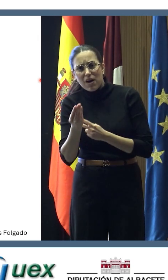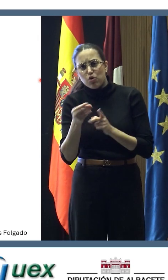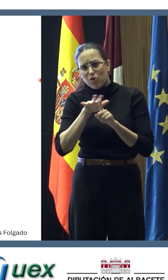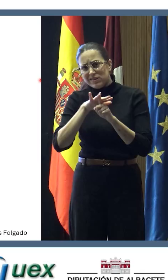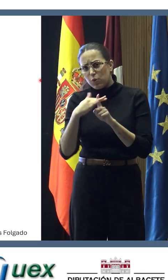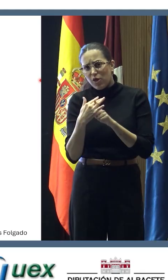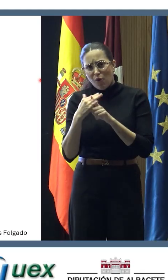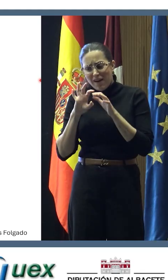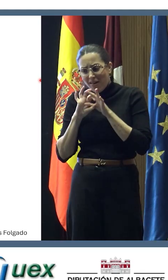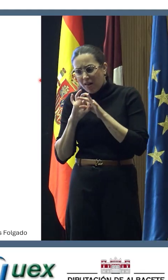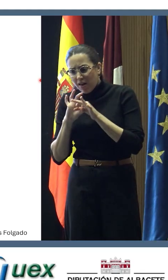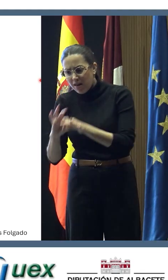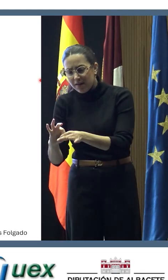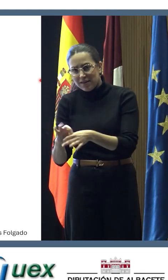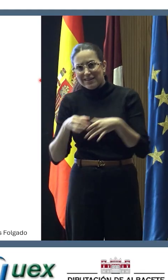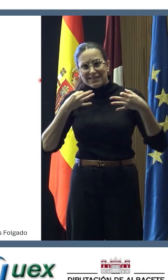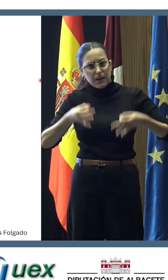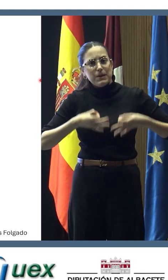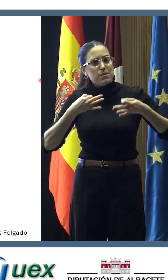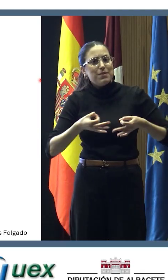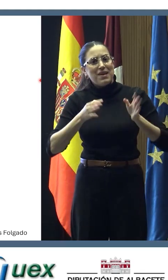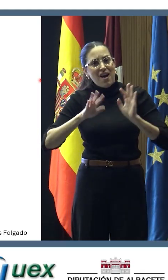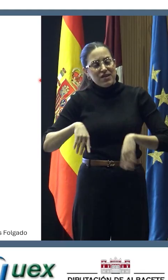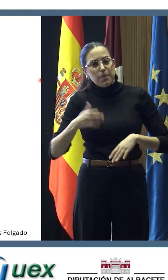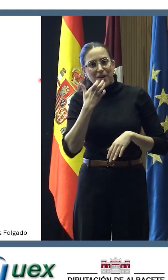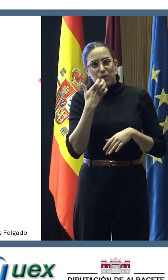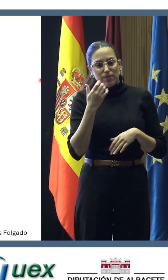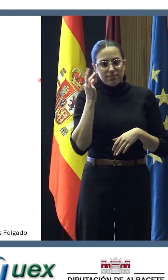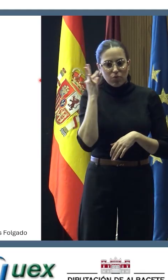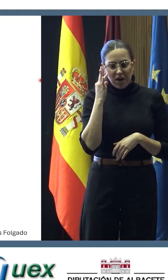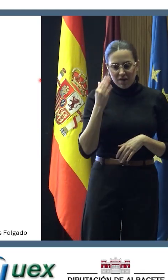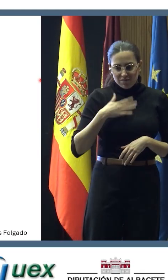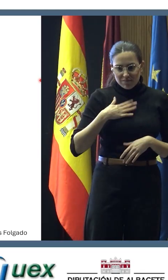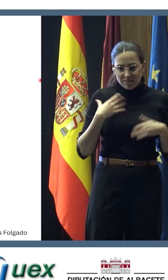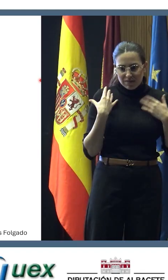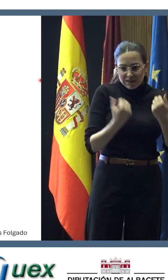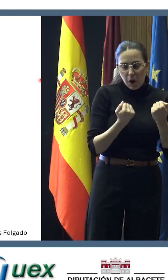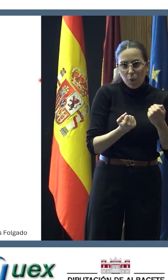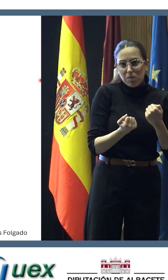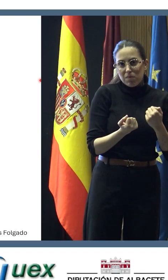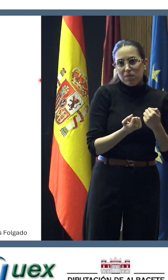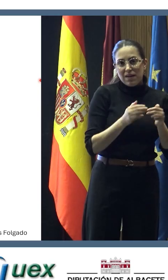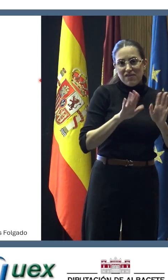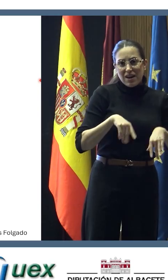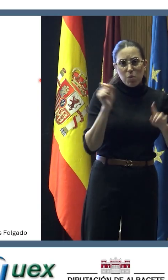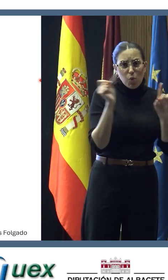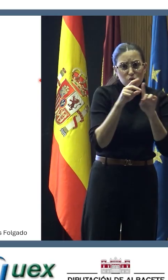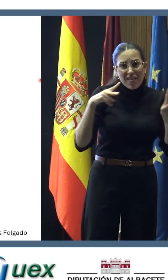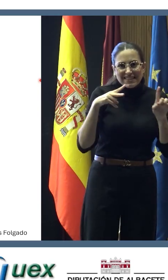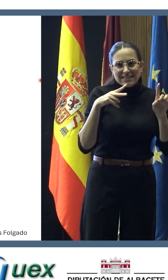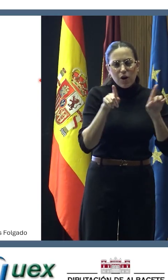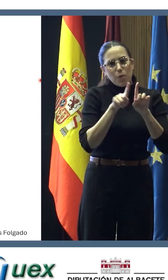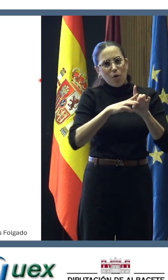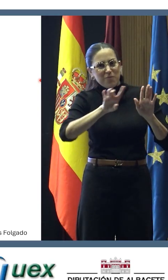etcétera. Esto ha hecho que la salud de la mujer esté falta de una perspectiva